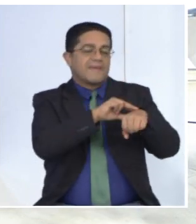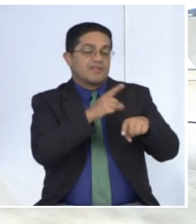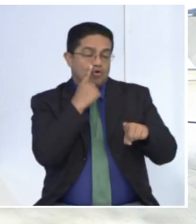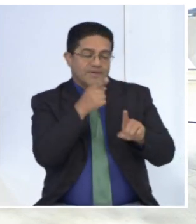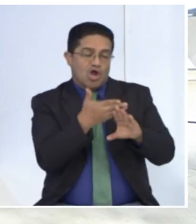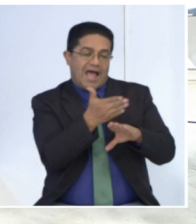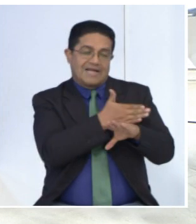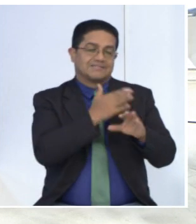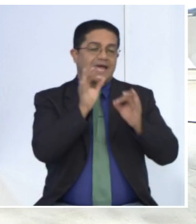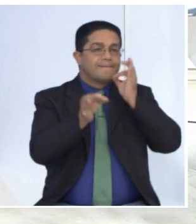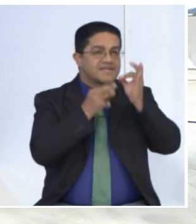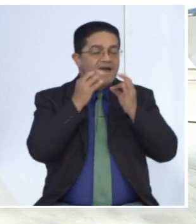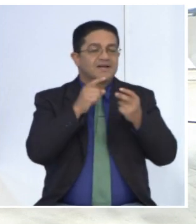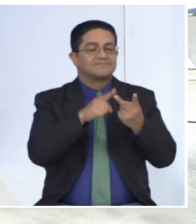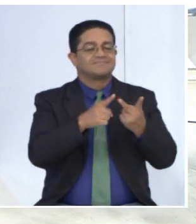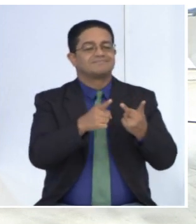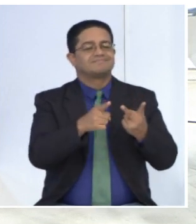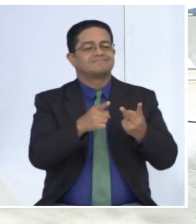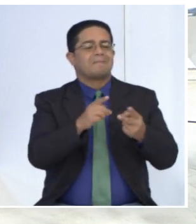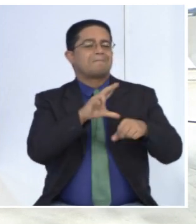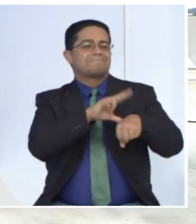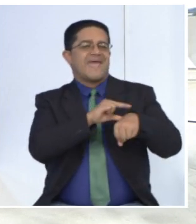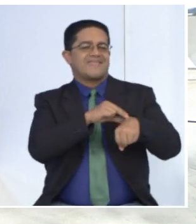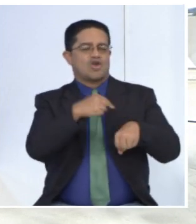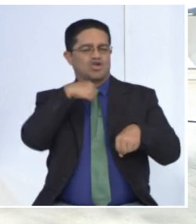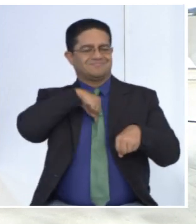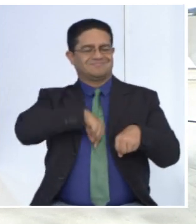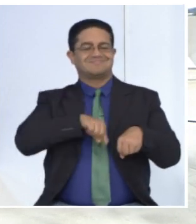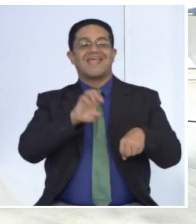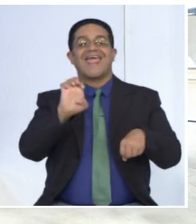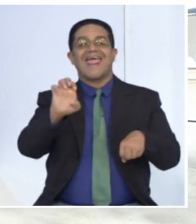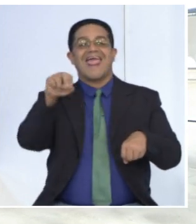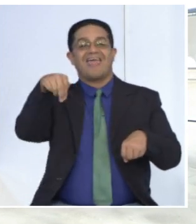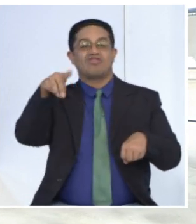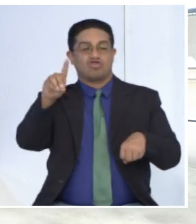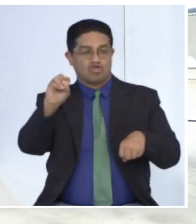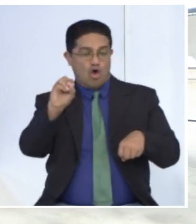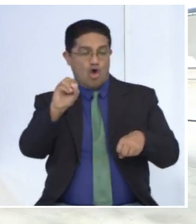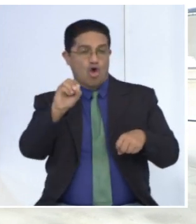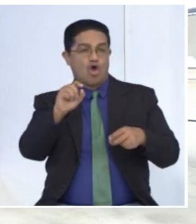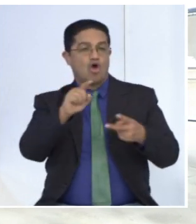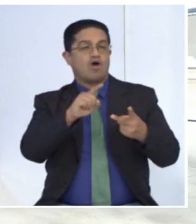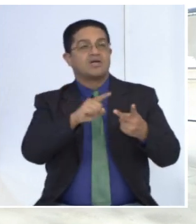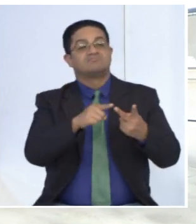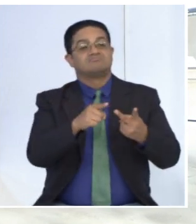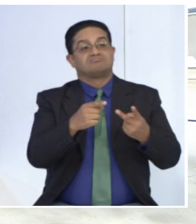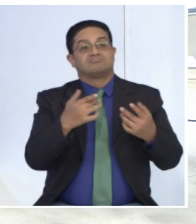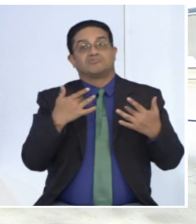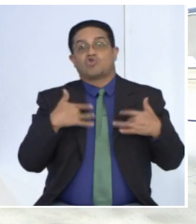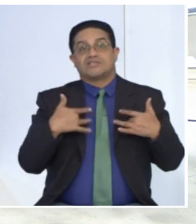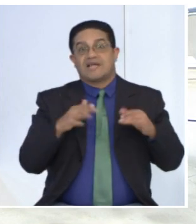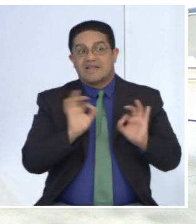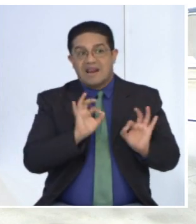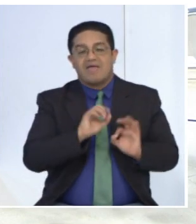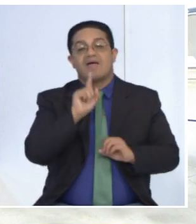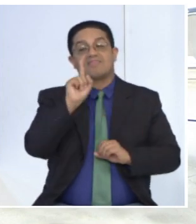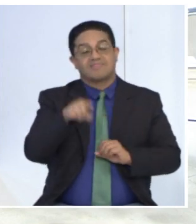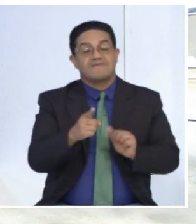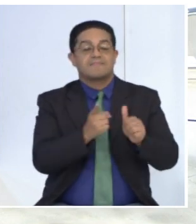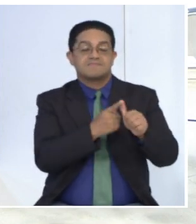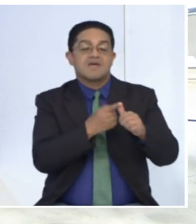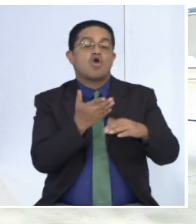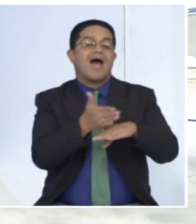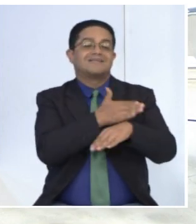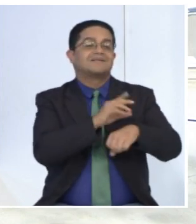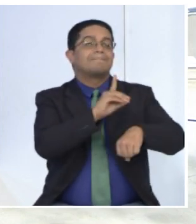que además del endocrino que tiene que evaluar el paciente diabético tenga o no tenga síntomas, tiene que ser evaluado por un cirujano